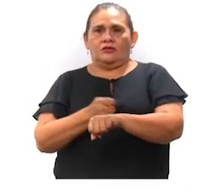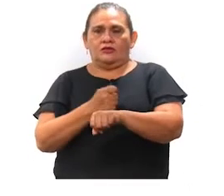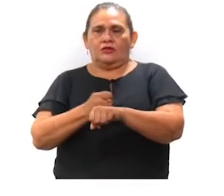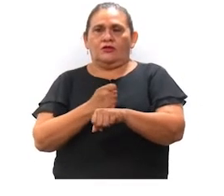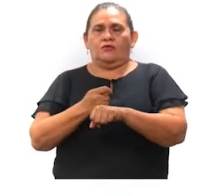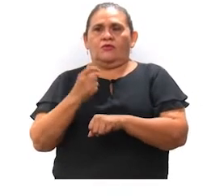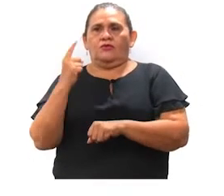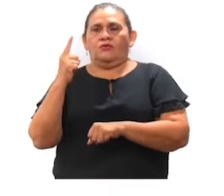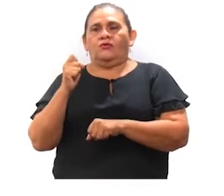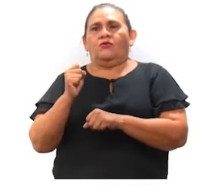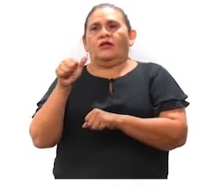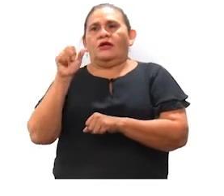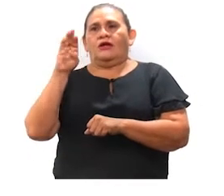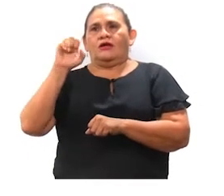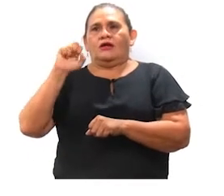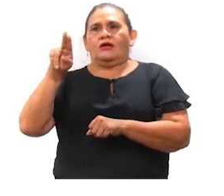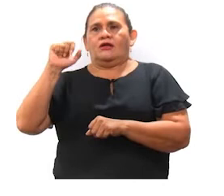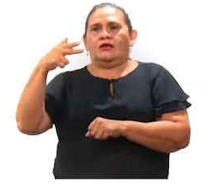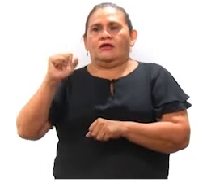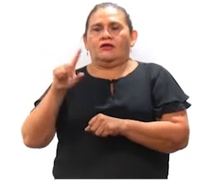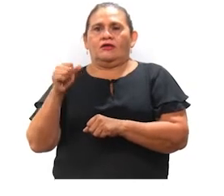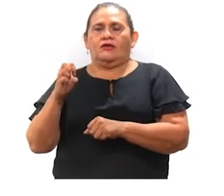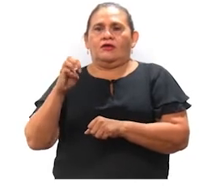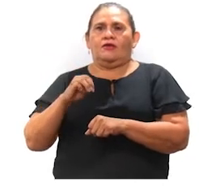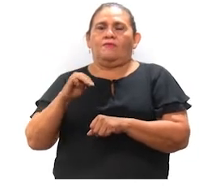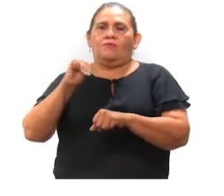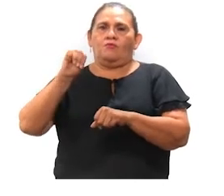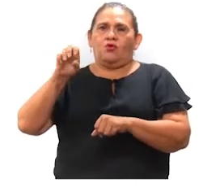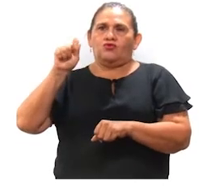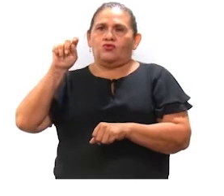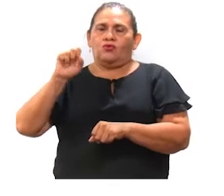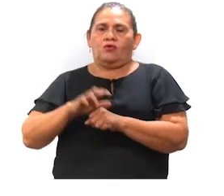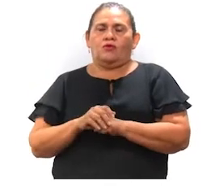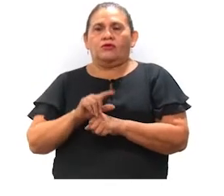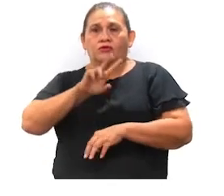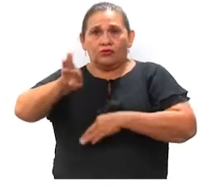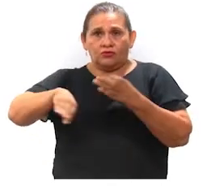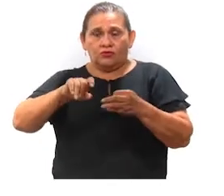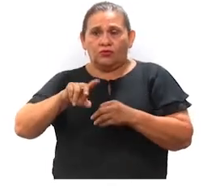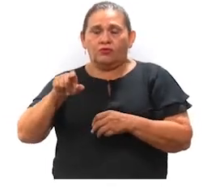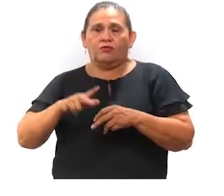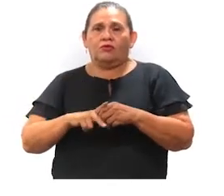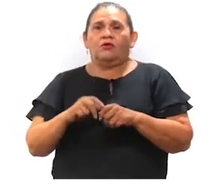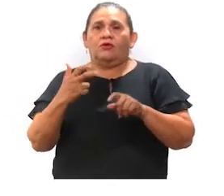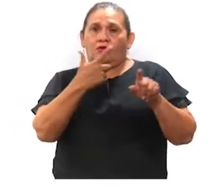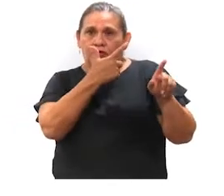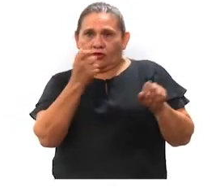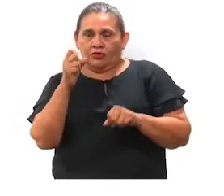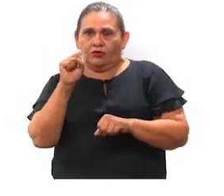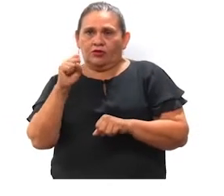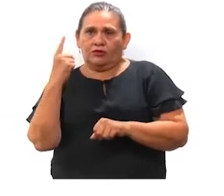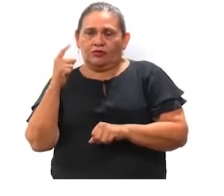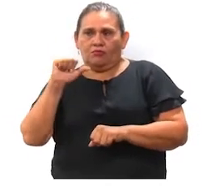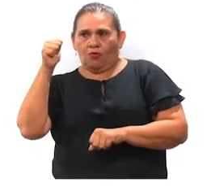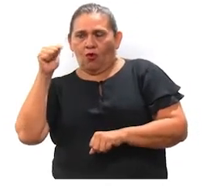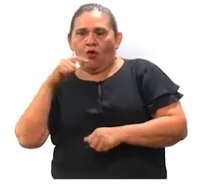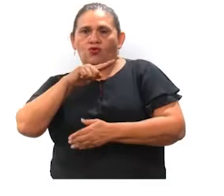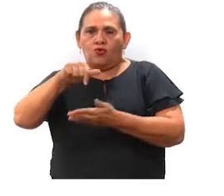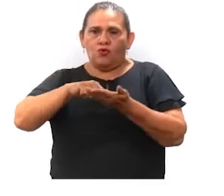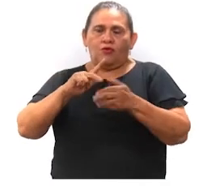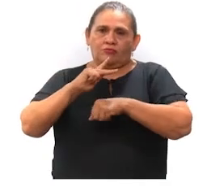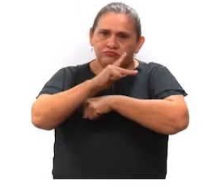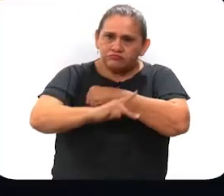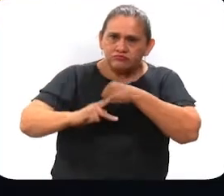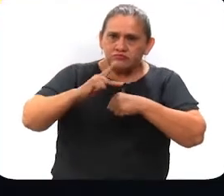en Acanqué, Maxcanú y Motul. De los 109.620 casos positivos, 761 son de otro país u